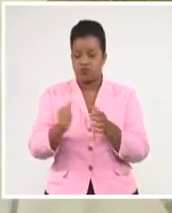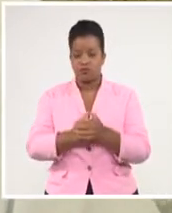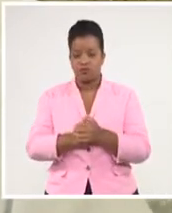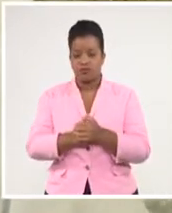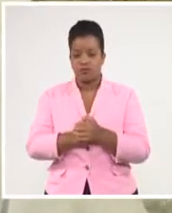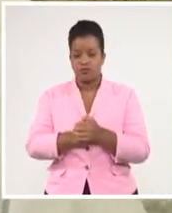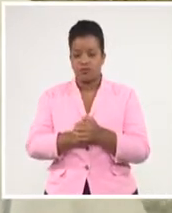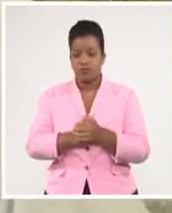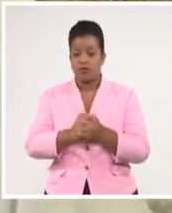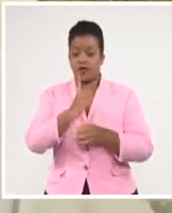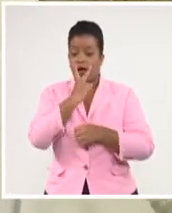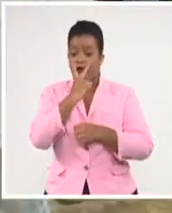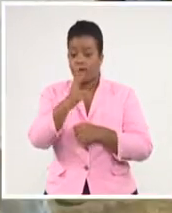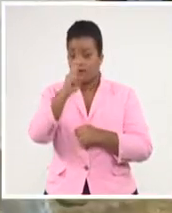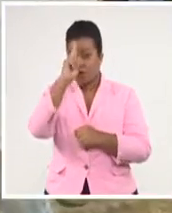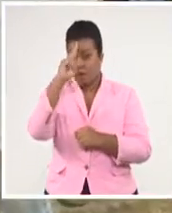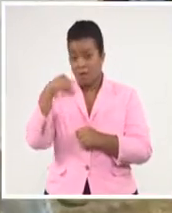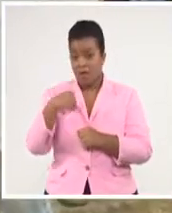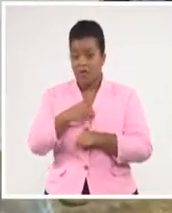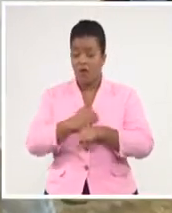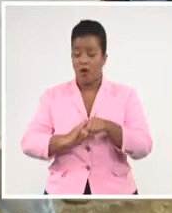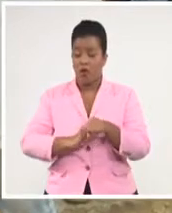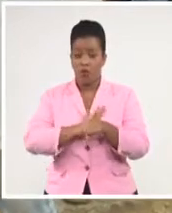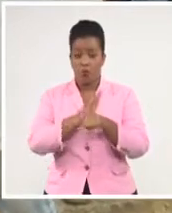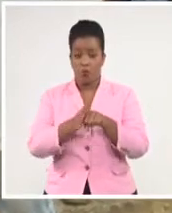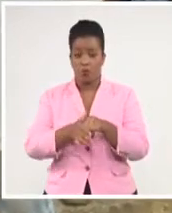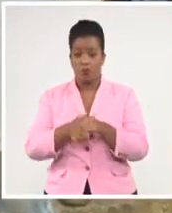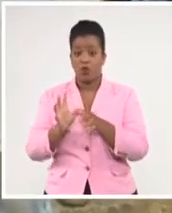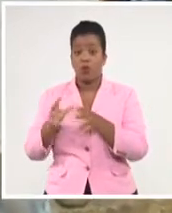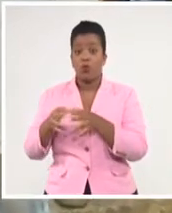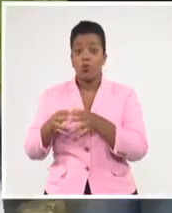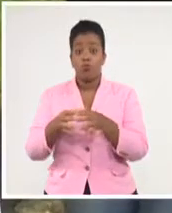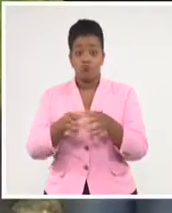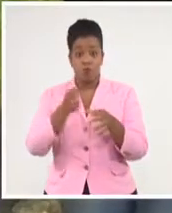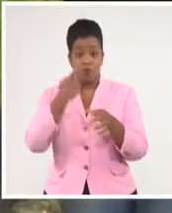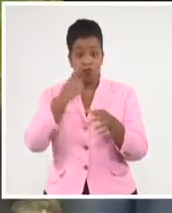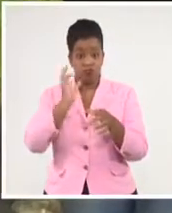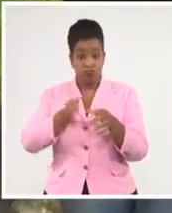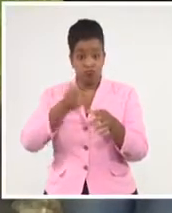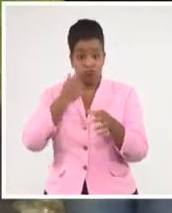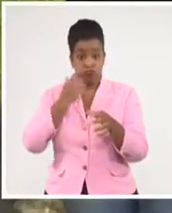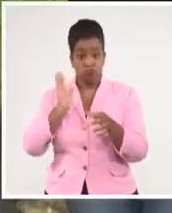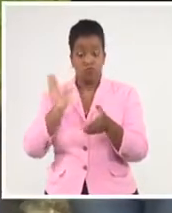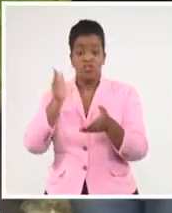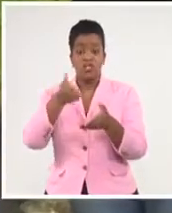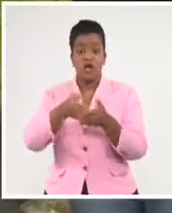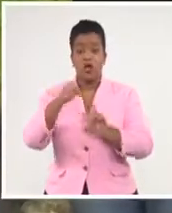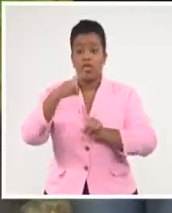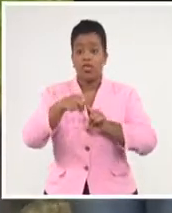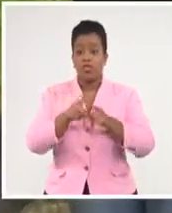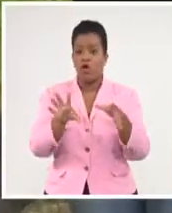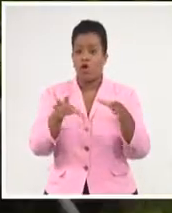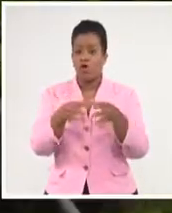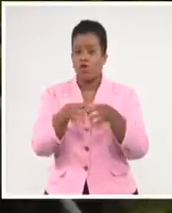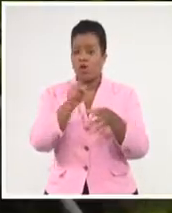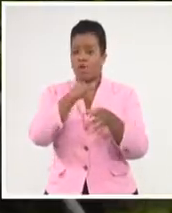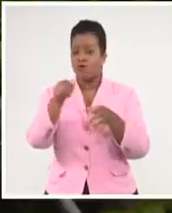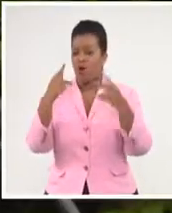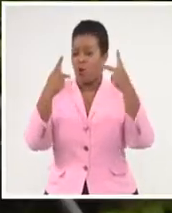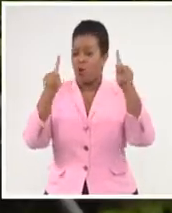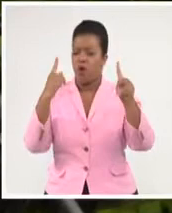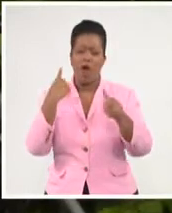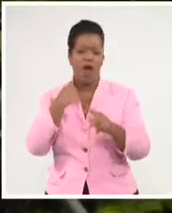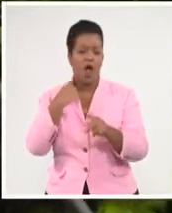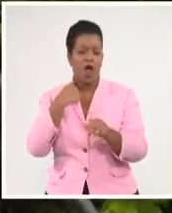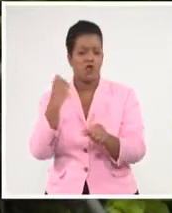atención médica directamente. La brigada del contingente Henry Riff que llegó a Trinidad agrupa experimentados médicos que han